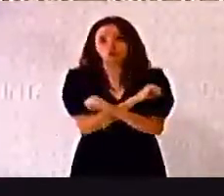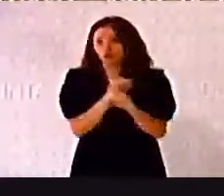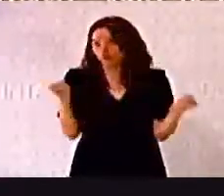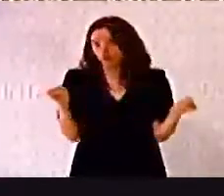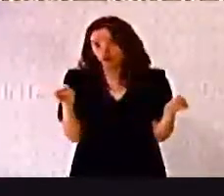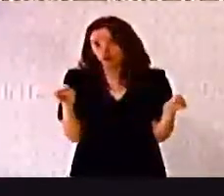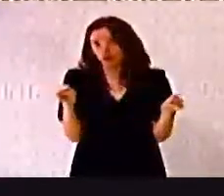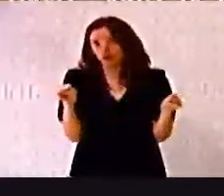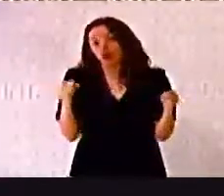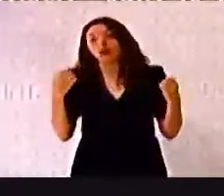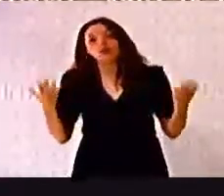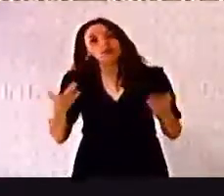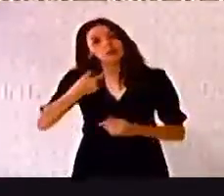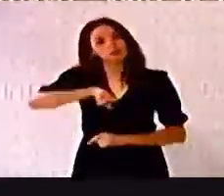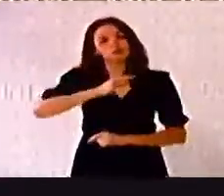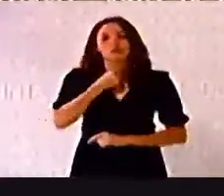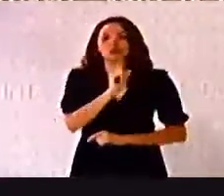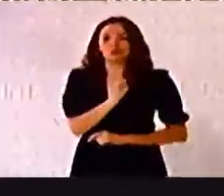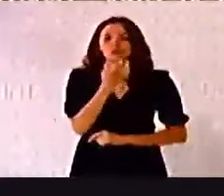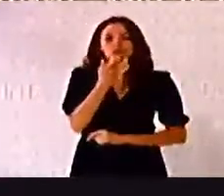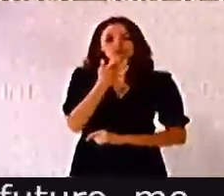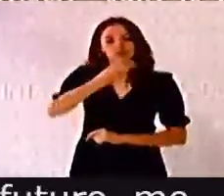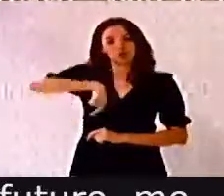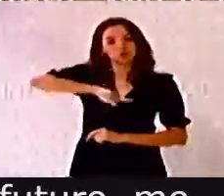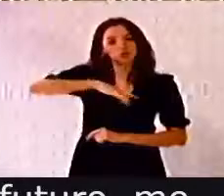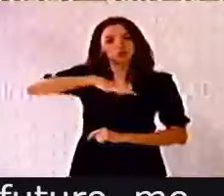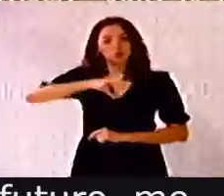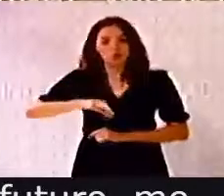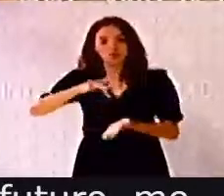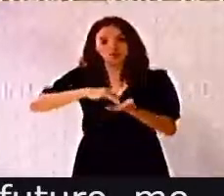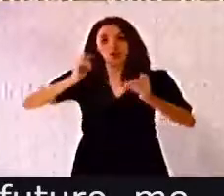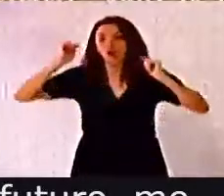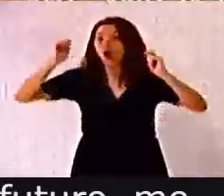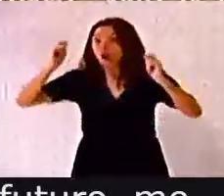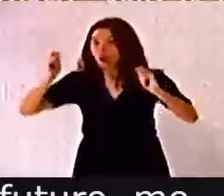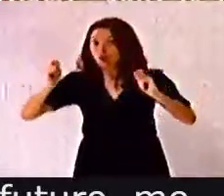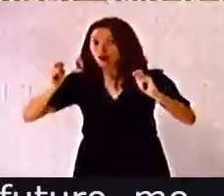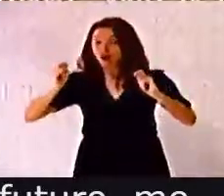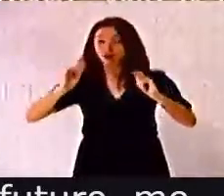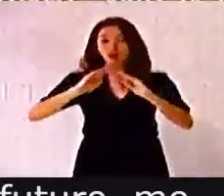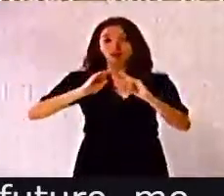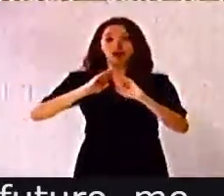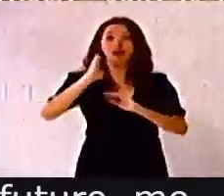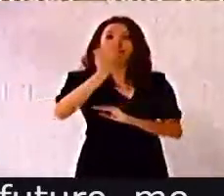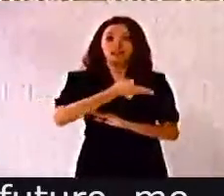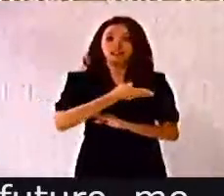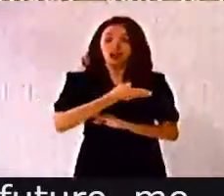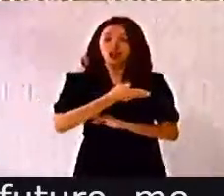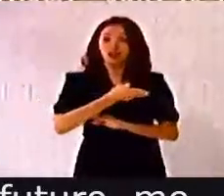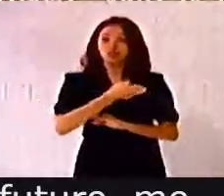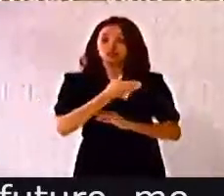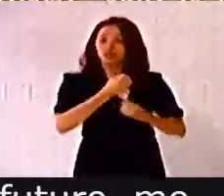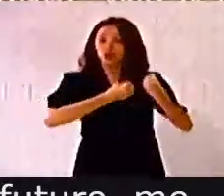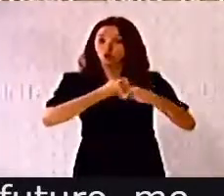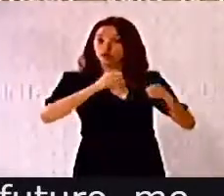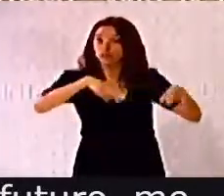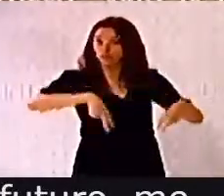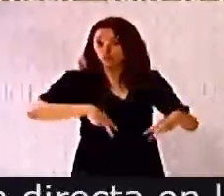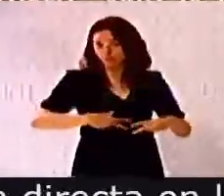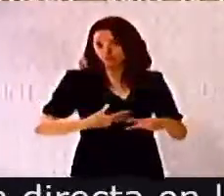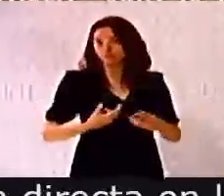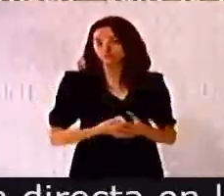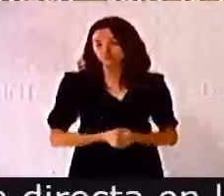gustaría que pudiéramos vivir en un estado de alarma sin que no tuviera ninguna repercusión directa en la economía, ¿no?